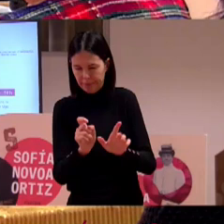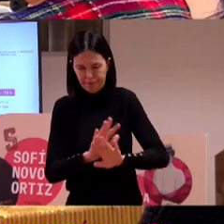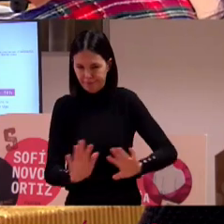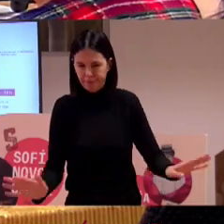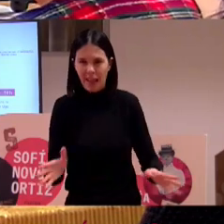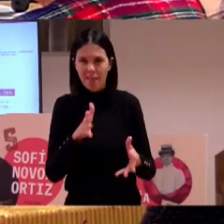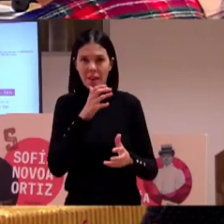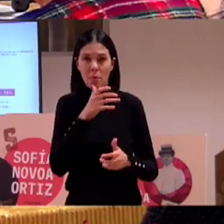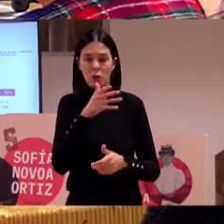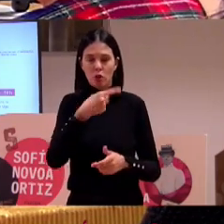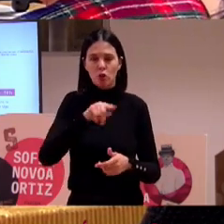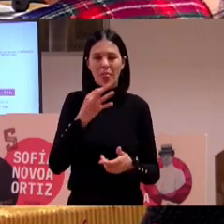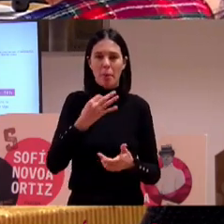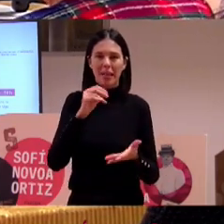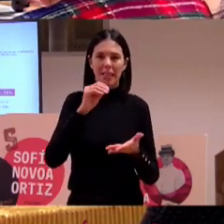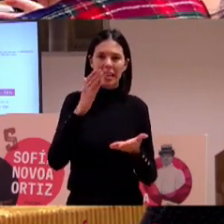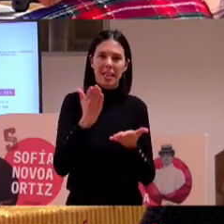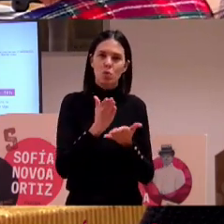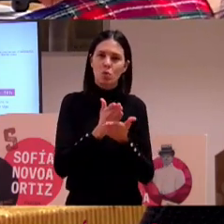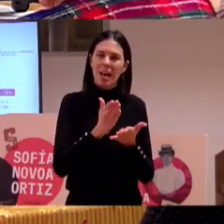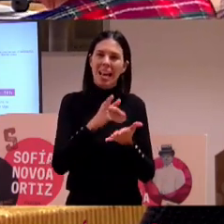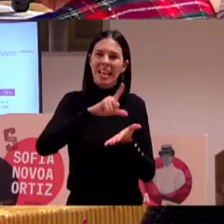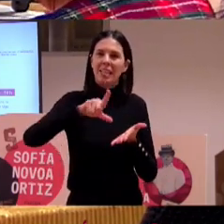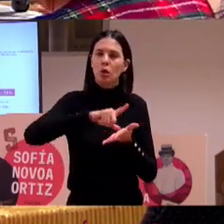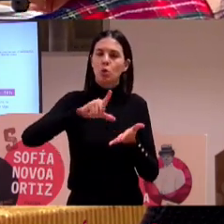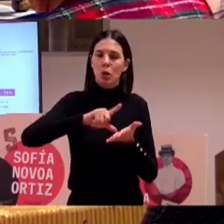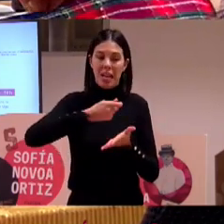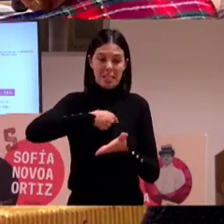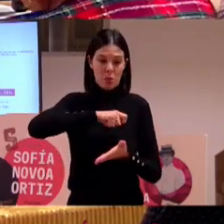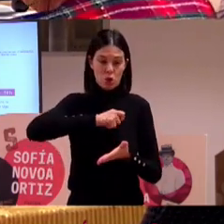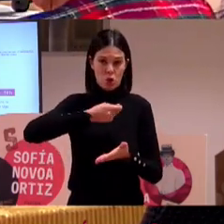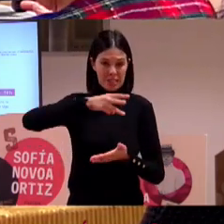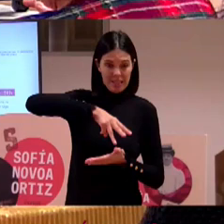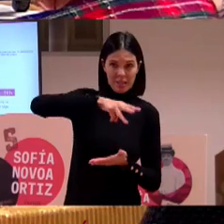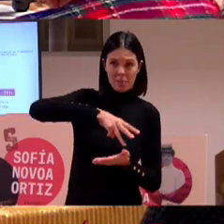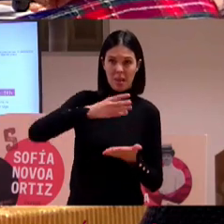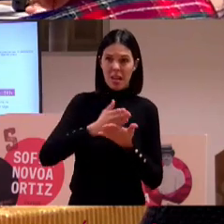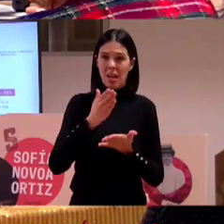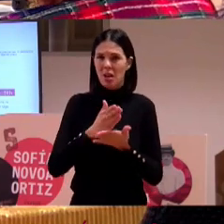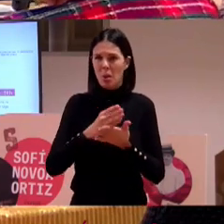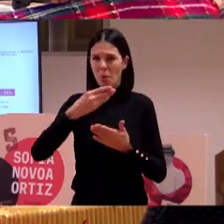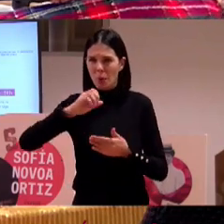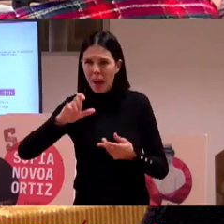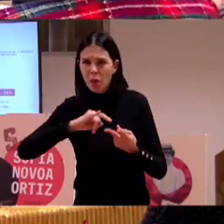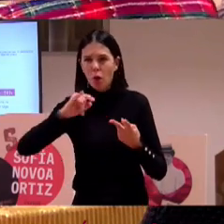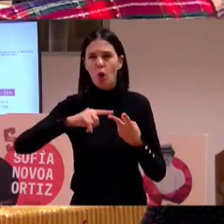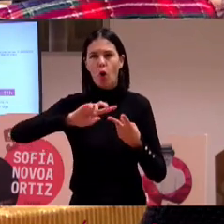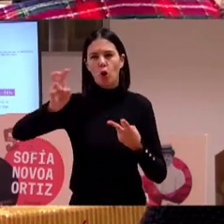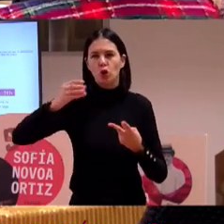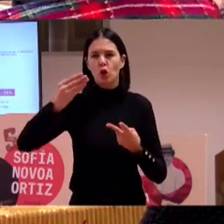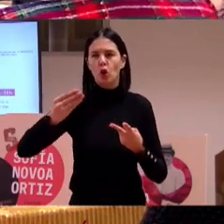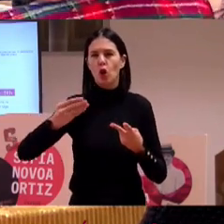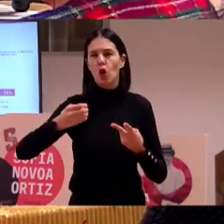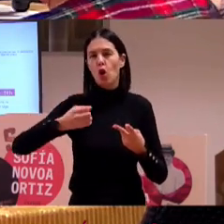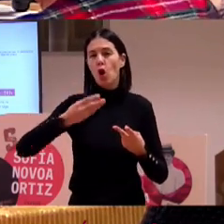porque teníamos que estudiar literatura española, un trimestre era el libro de Moreno Báez, el otro trimestre era Quijote y el